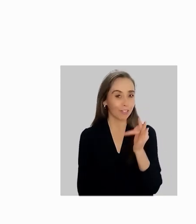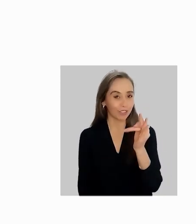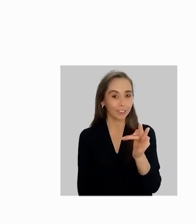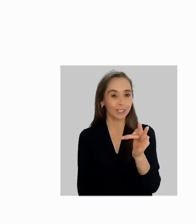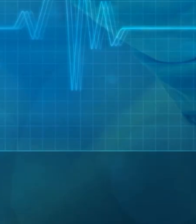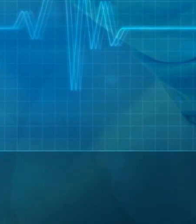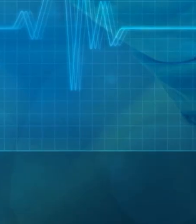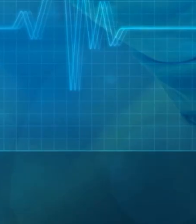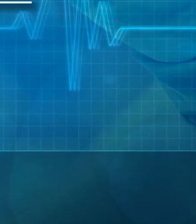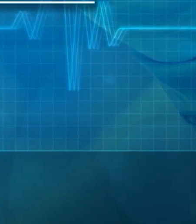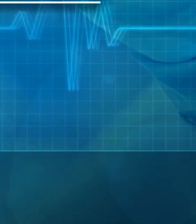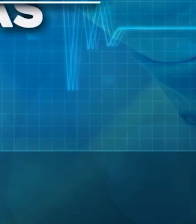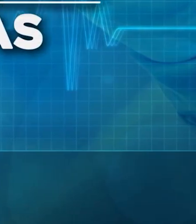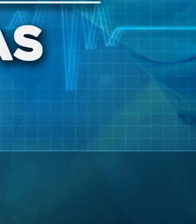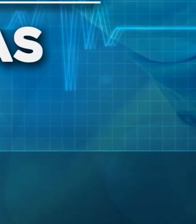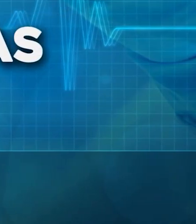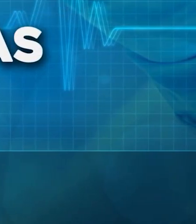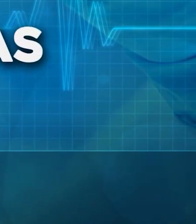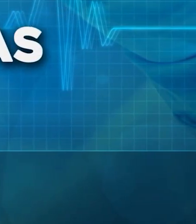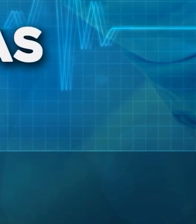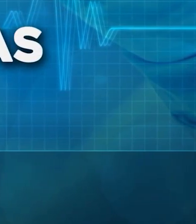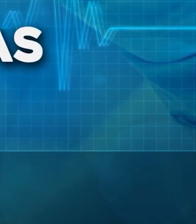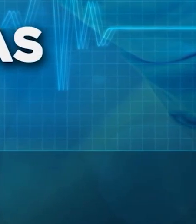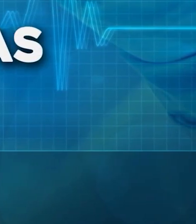un mejor futuro.